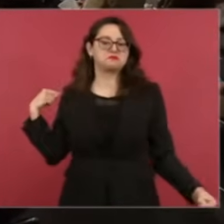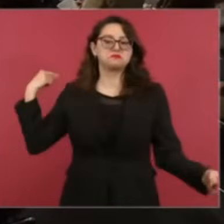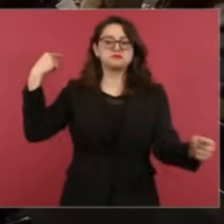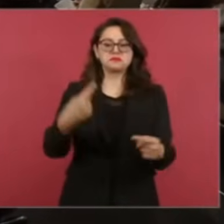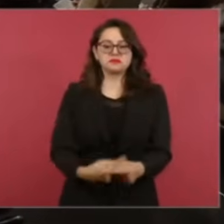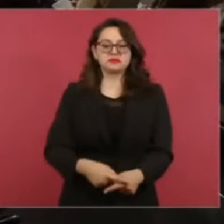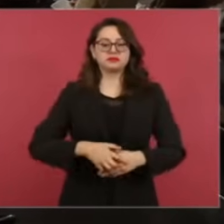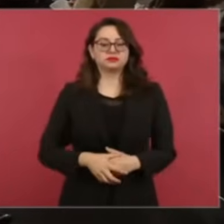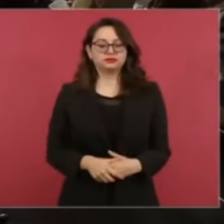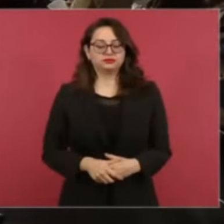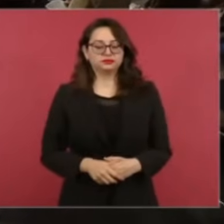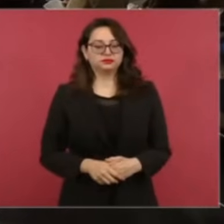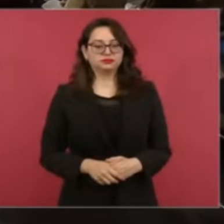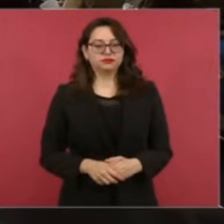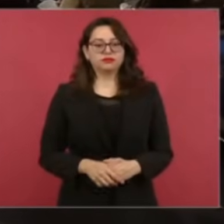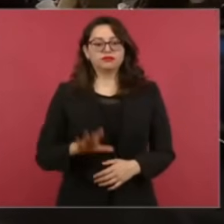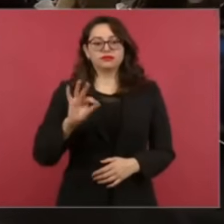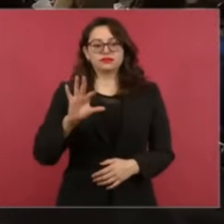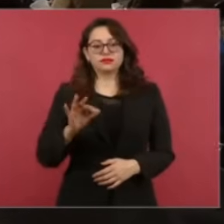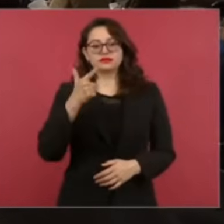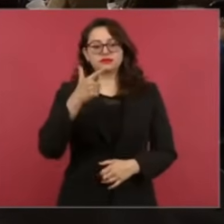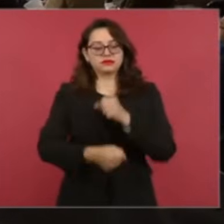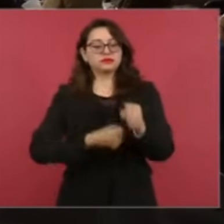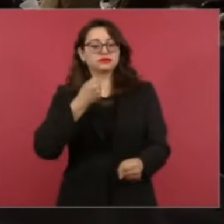¿Eh? 47 años.